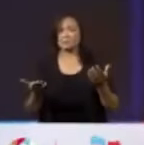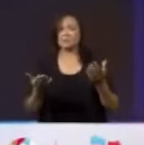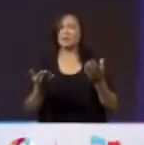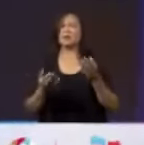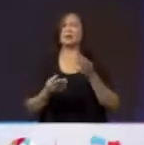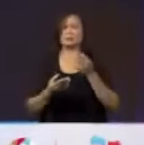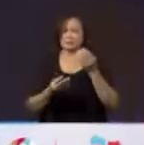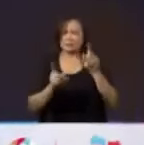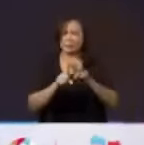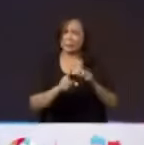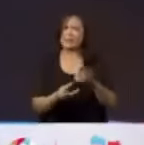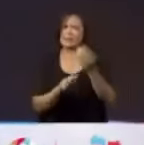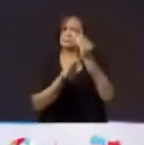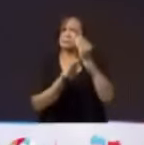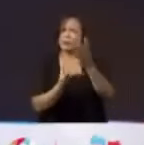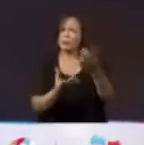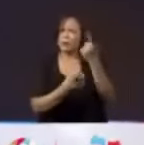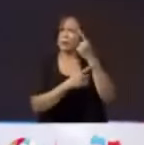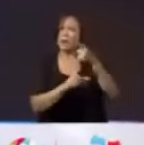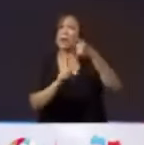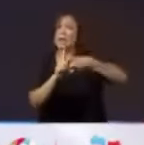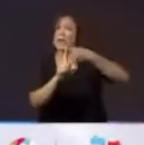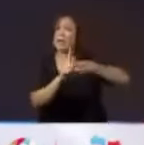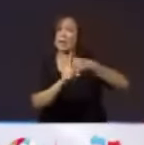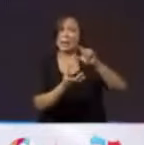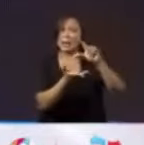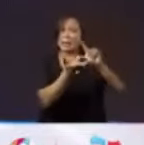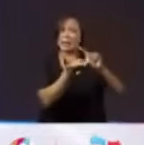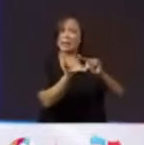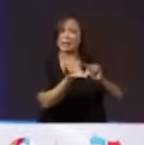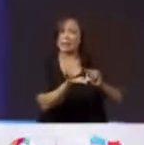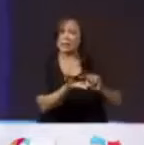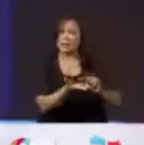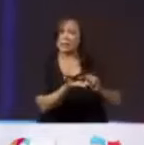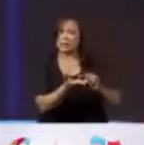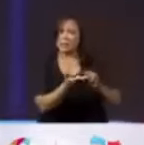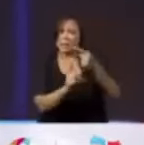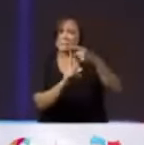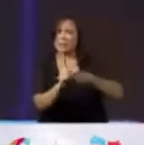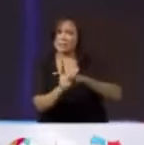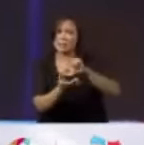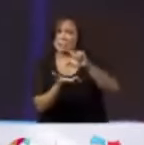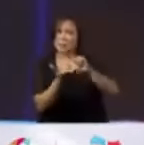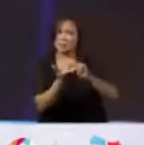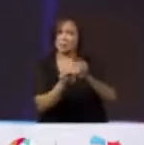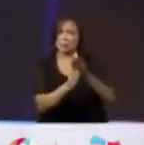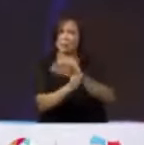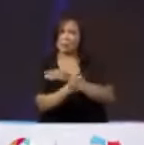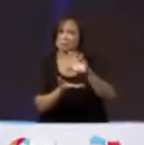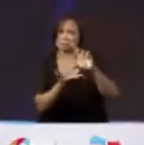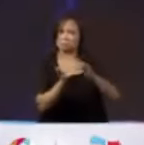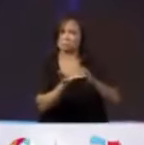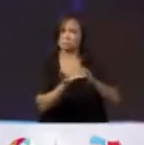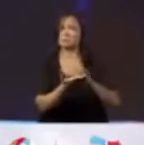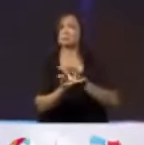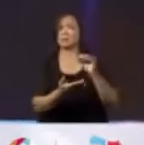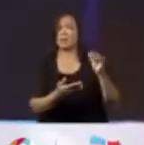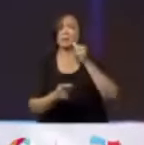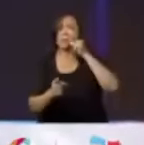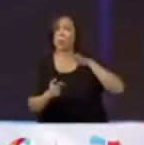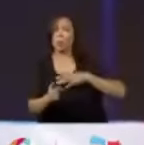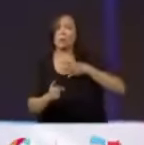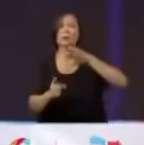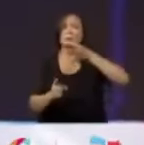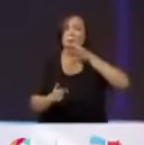Hablarle a aquellos que el salario no les rinde hasta finalizar el mes. A las mujeres, a